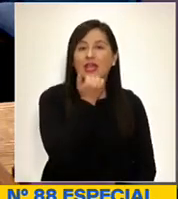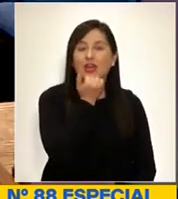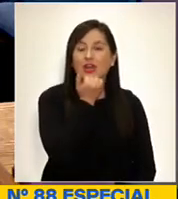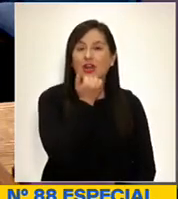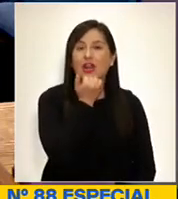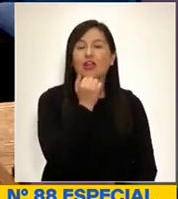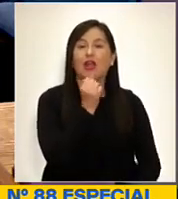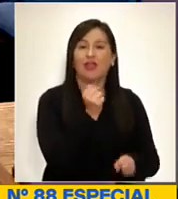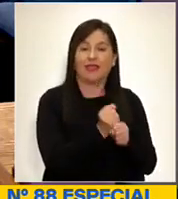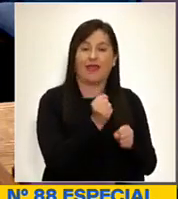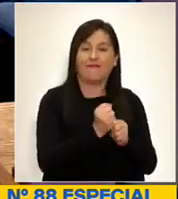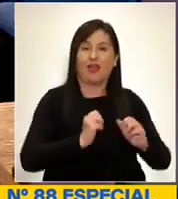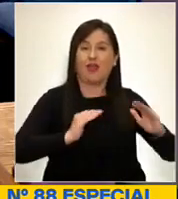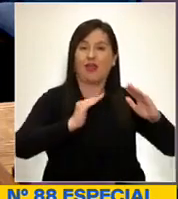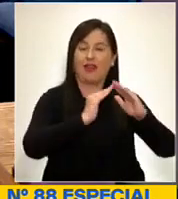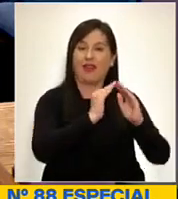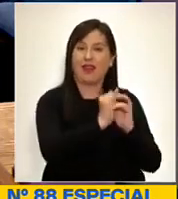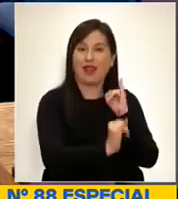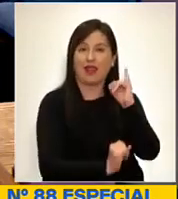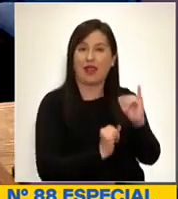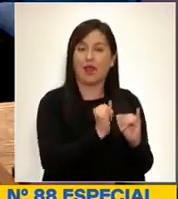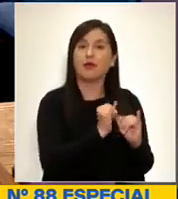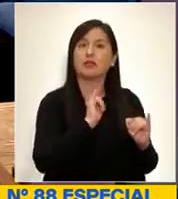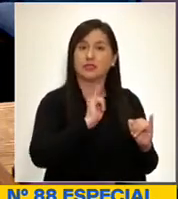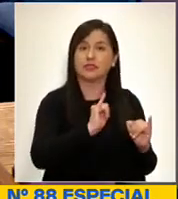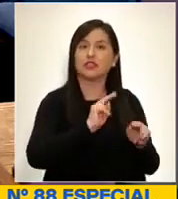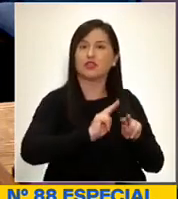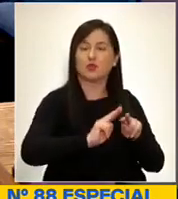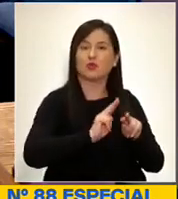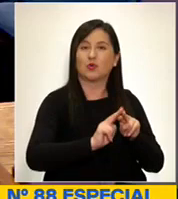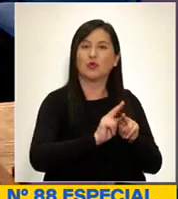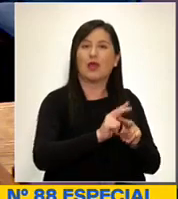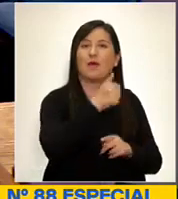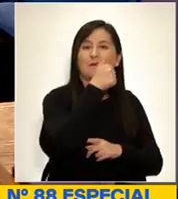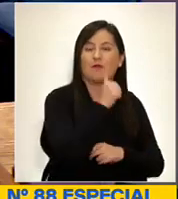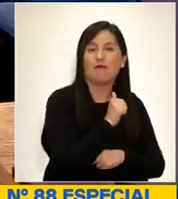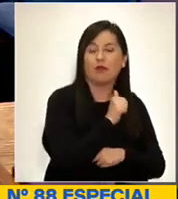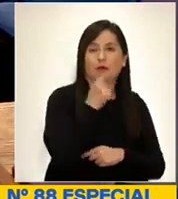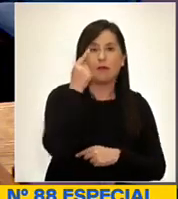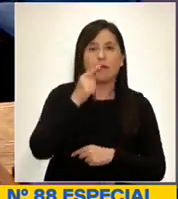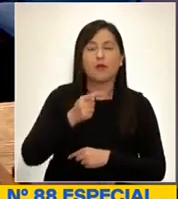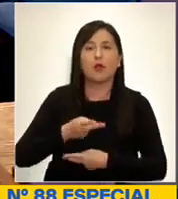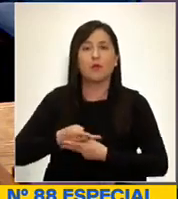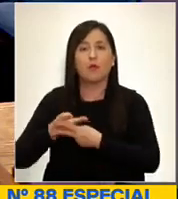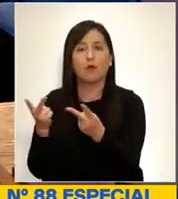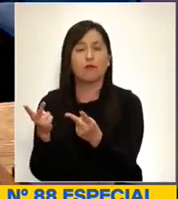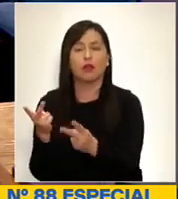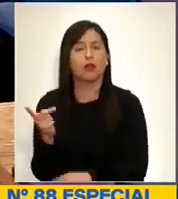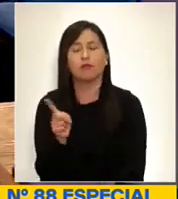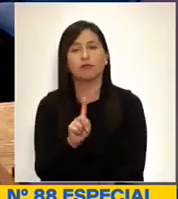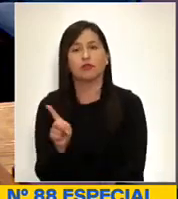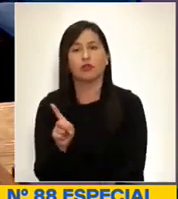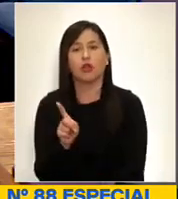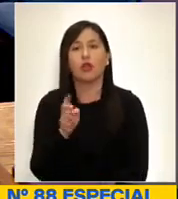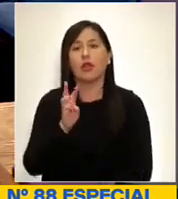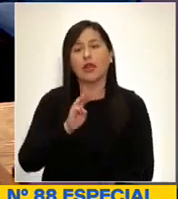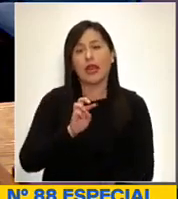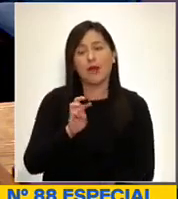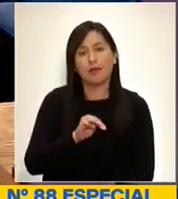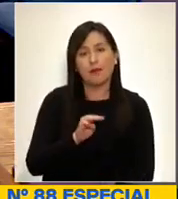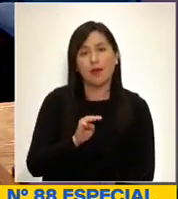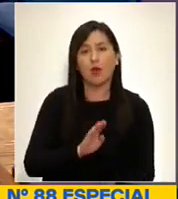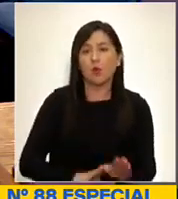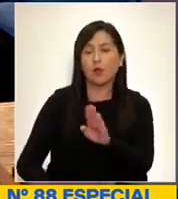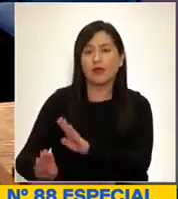teletrabajo que lo resolvimos vía ley para el mundo privado y el mundo público se equid en eso y las mamás que tienen que ser cuidadoras de niños